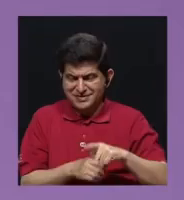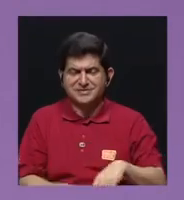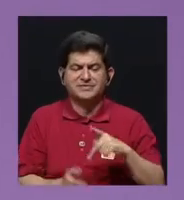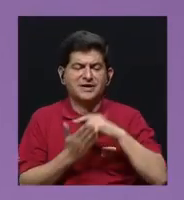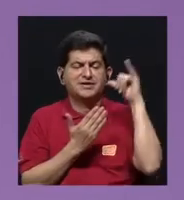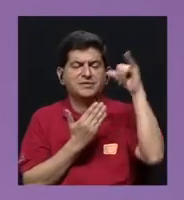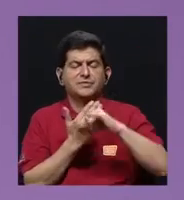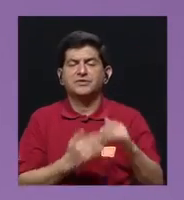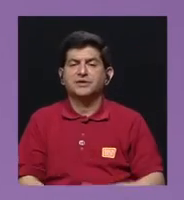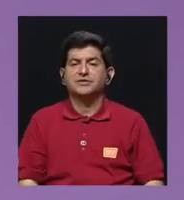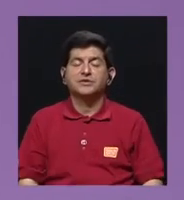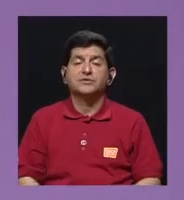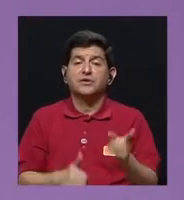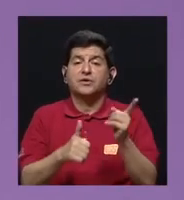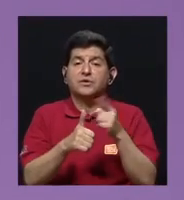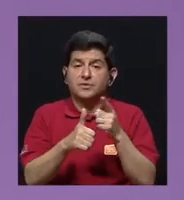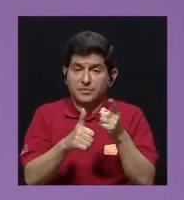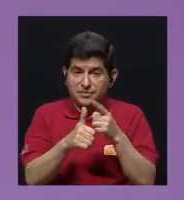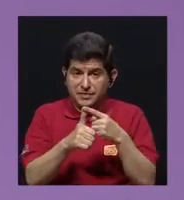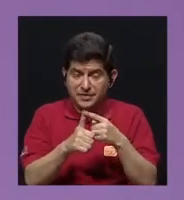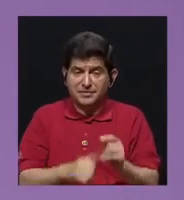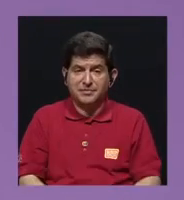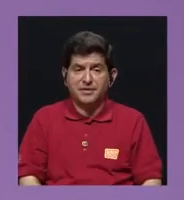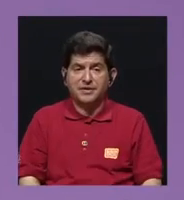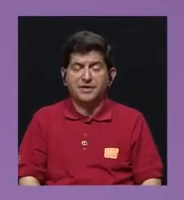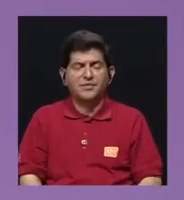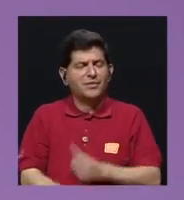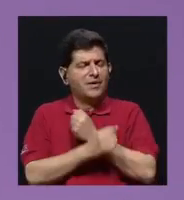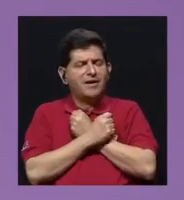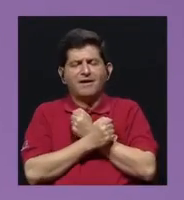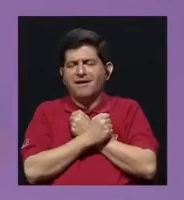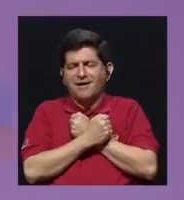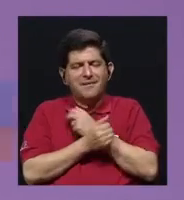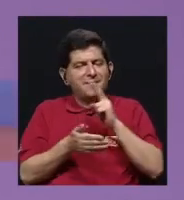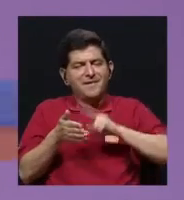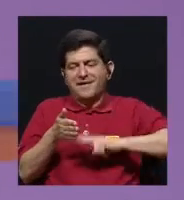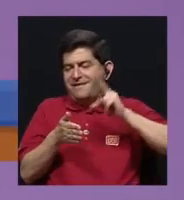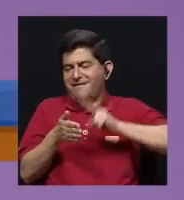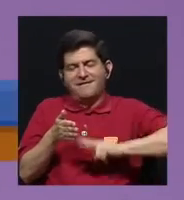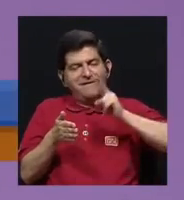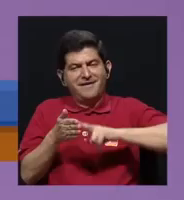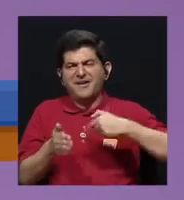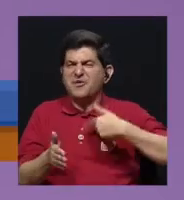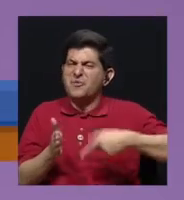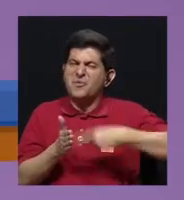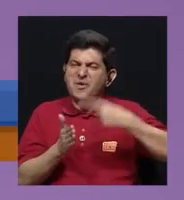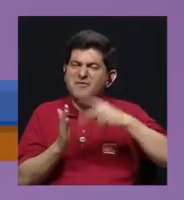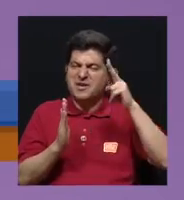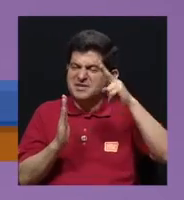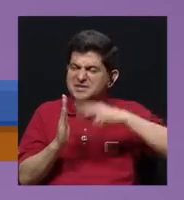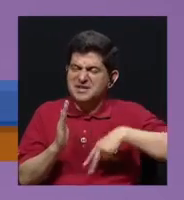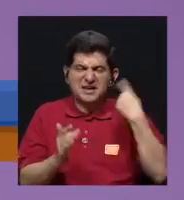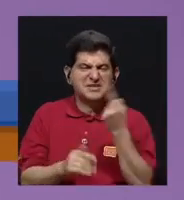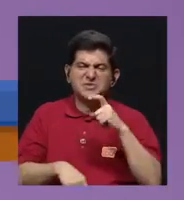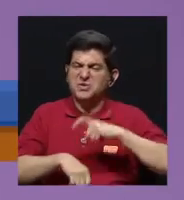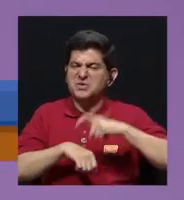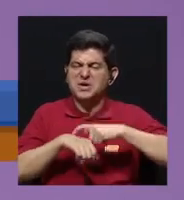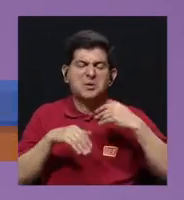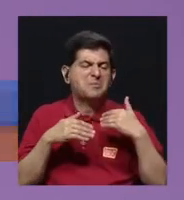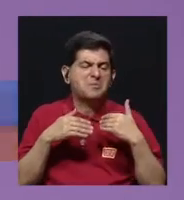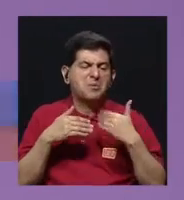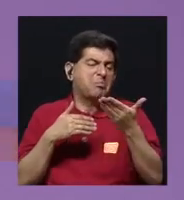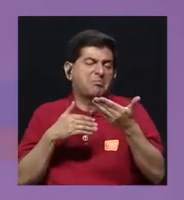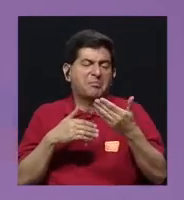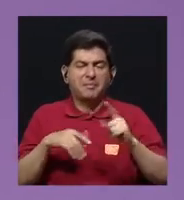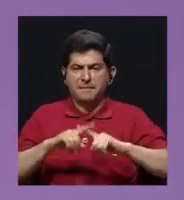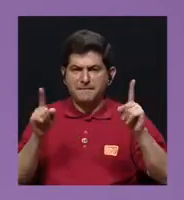proyecto? Primero que nada, el cogerle amor a la lectura. Uno a veces lee por pasar el rato, pero ya después de